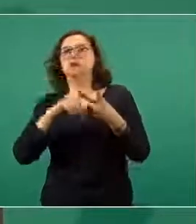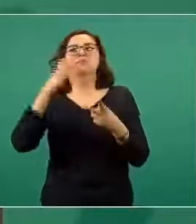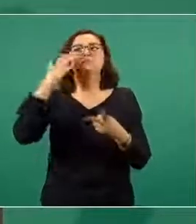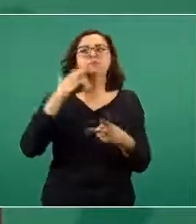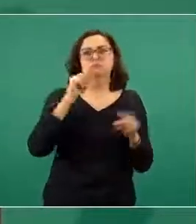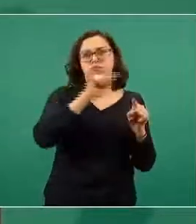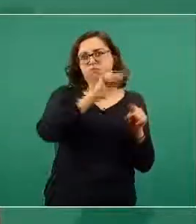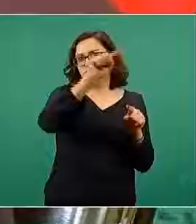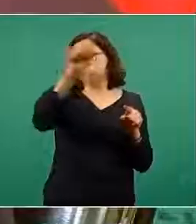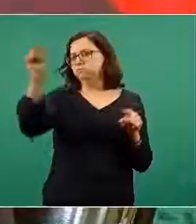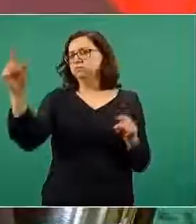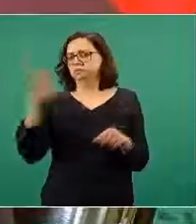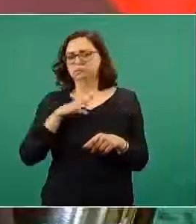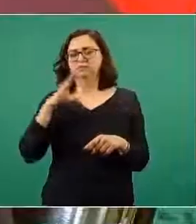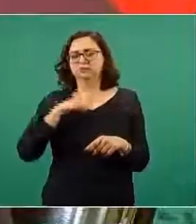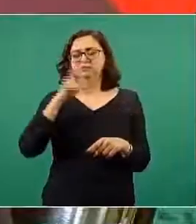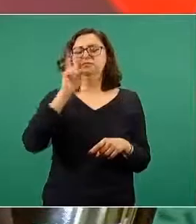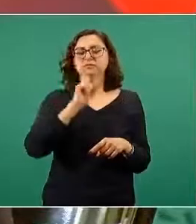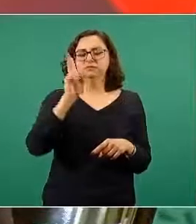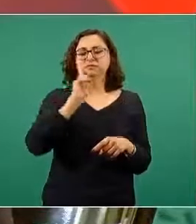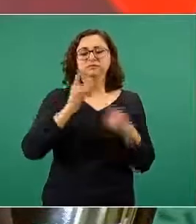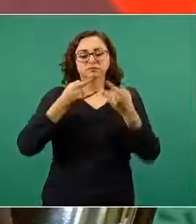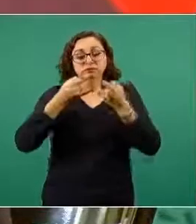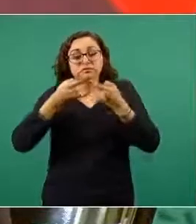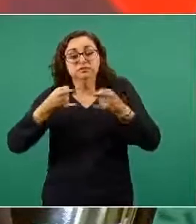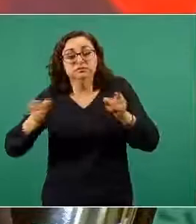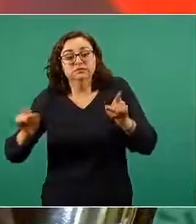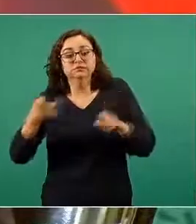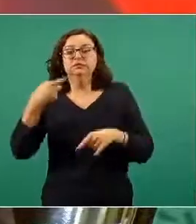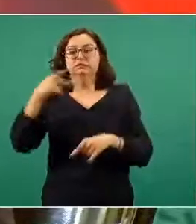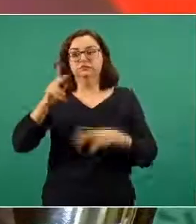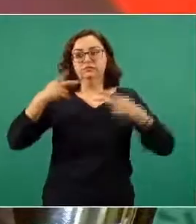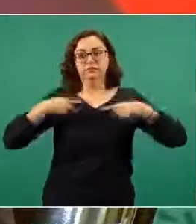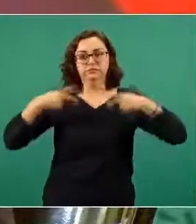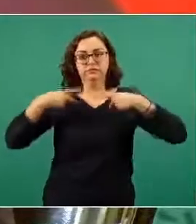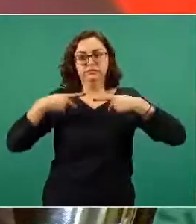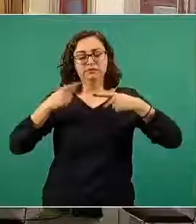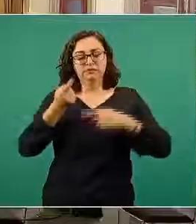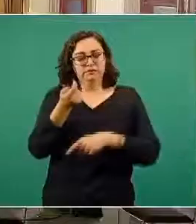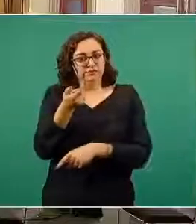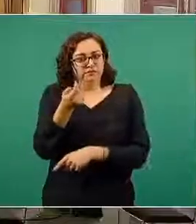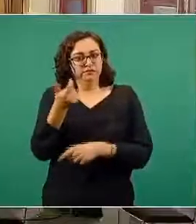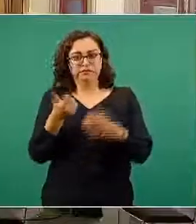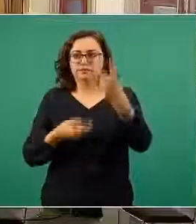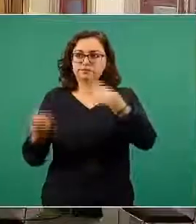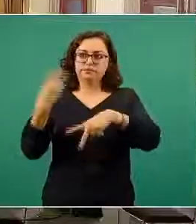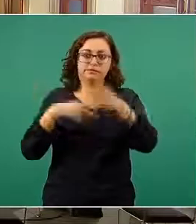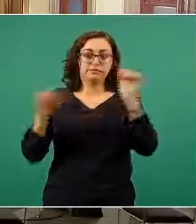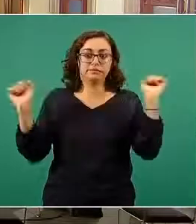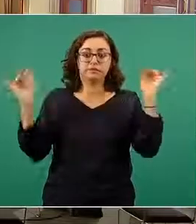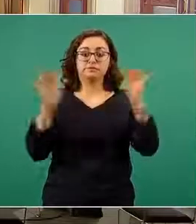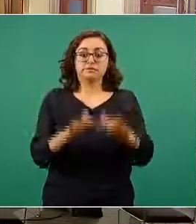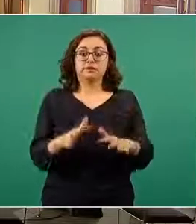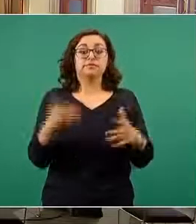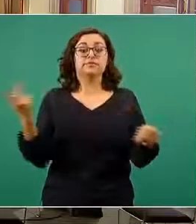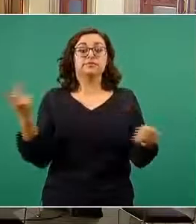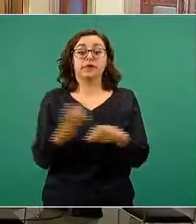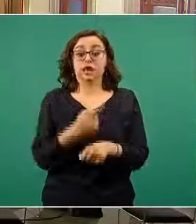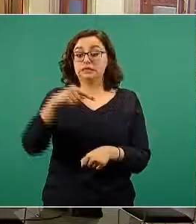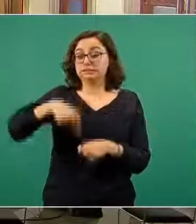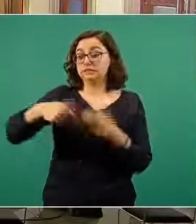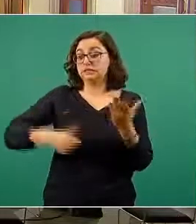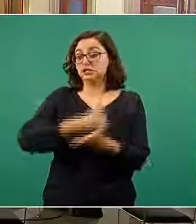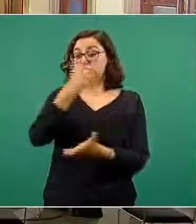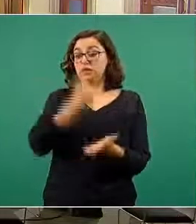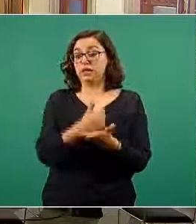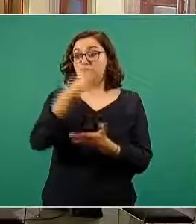en otros estadios de fútbol. Solo aquí en la Ciudad de México, que como ya también lo hemos comentado, por